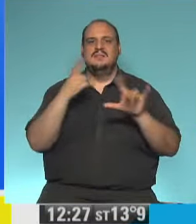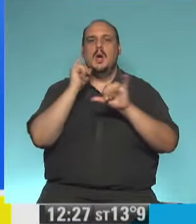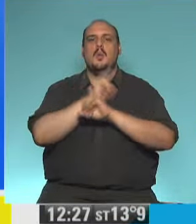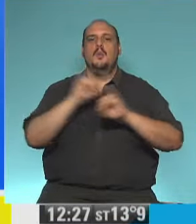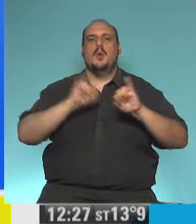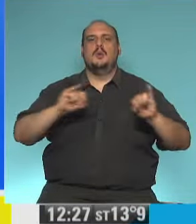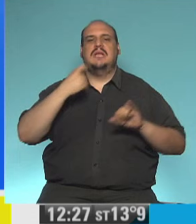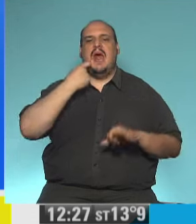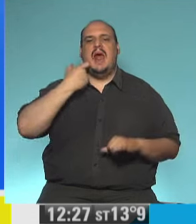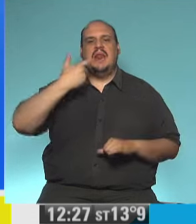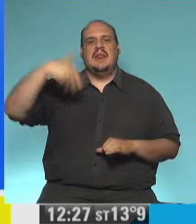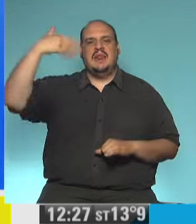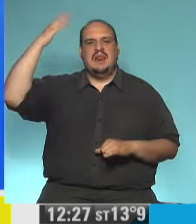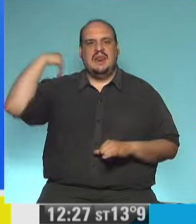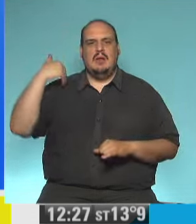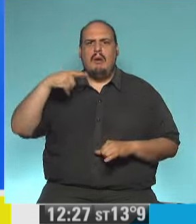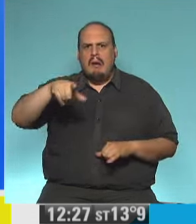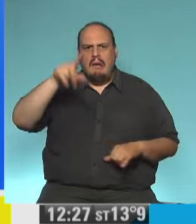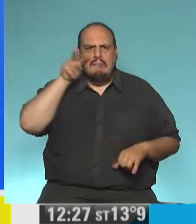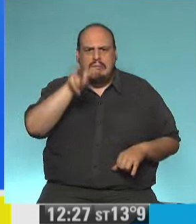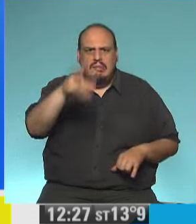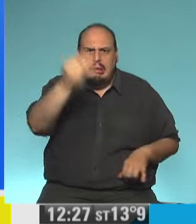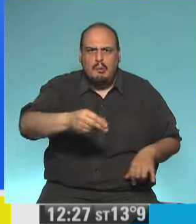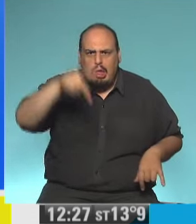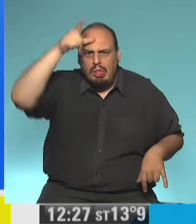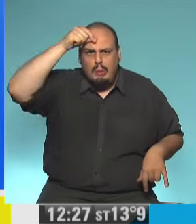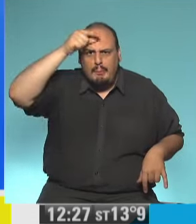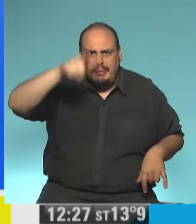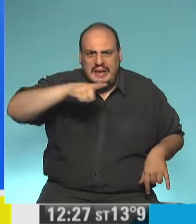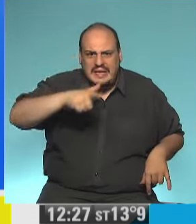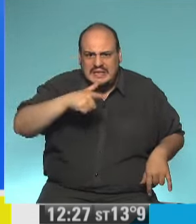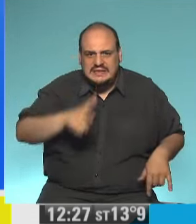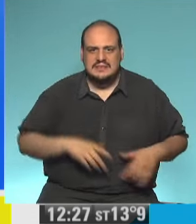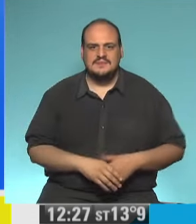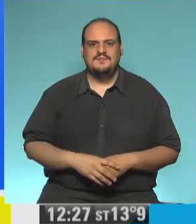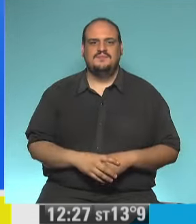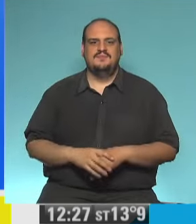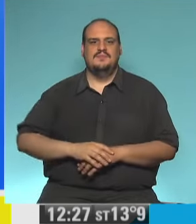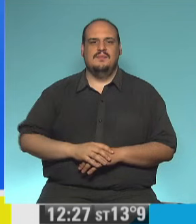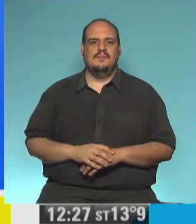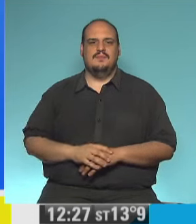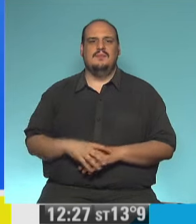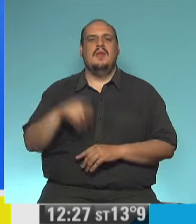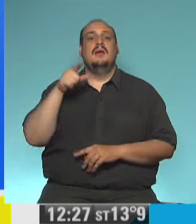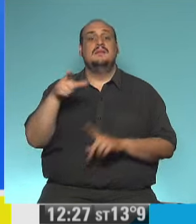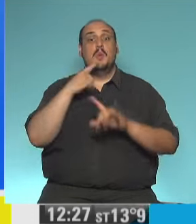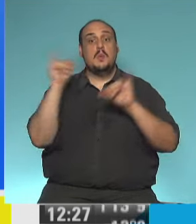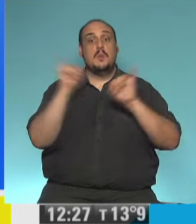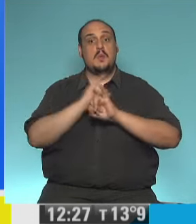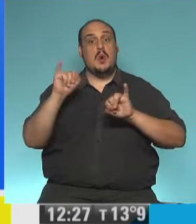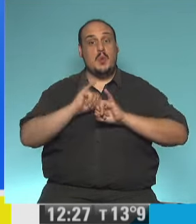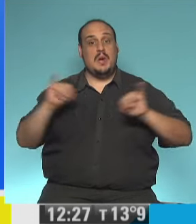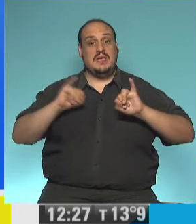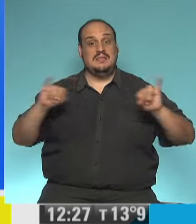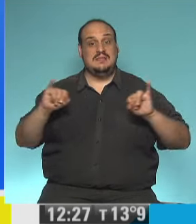publicidades antiguas. ¡Ay, qué dolor de cabeza, Lara! Gráficas. Y acá podemos ver estas cosas que estábamos hablando, ¿no? Esta es una publicidad